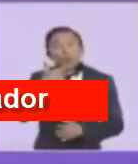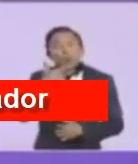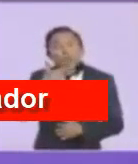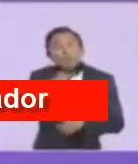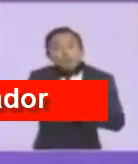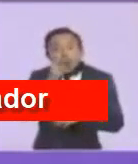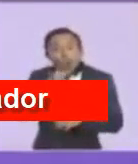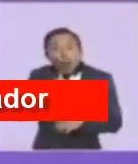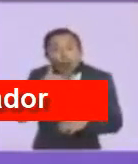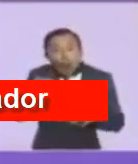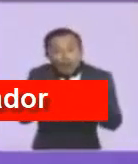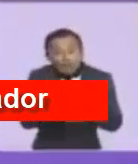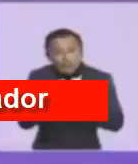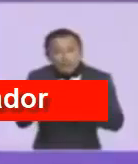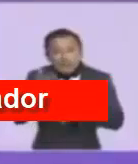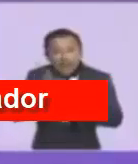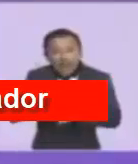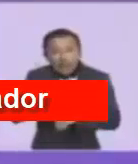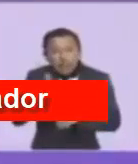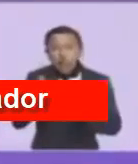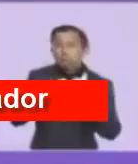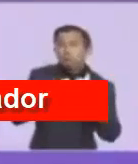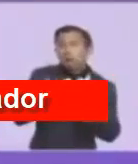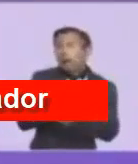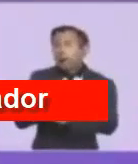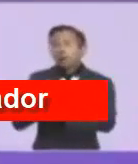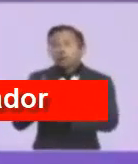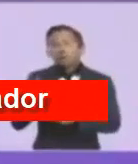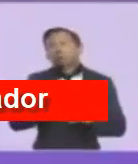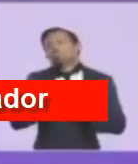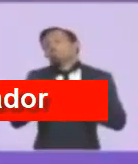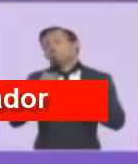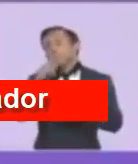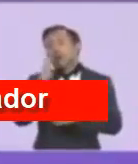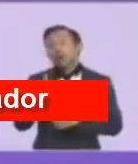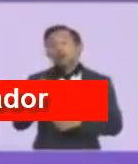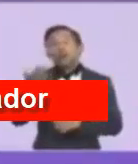sean capaces de discernir y de entender el lodo que nos están